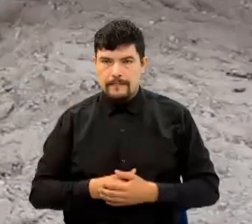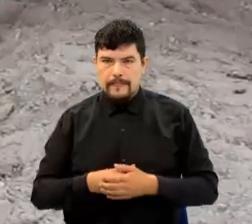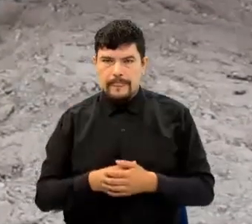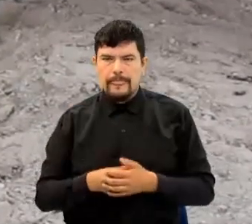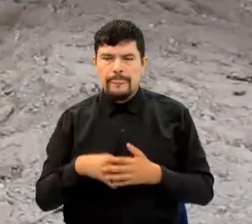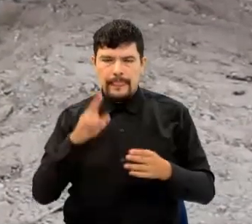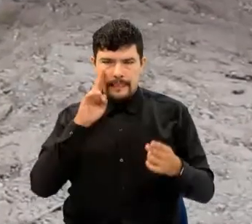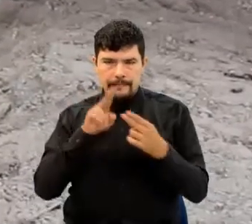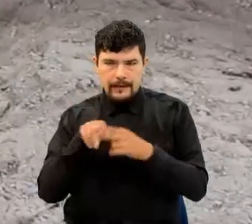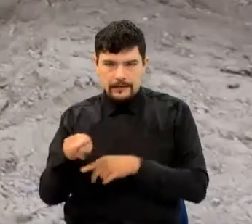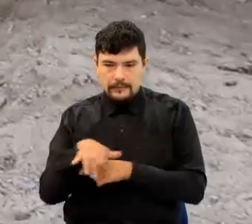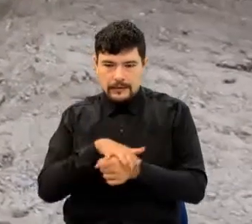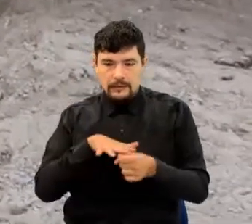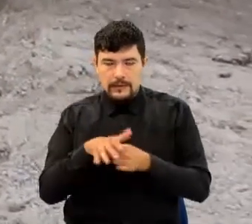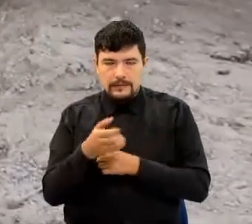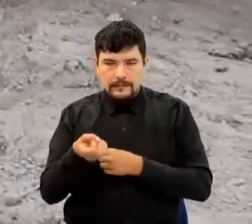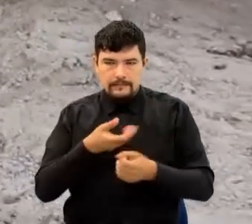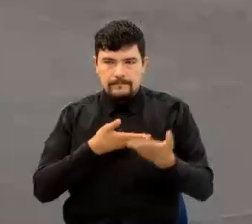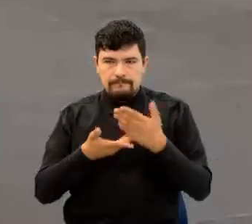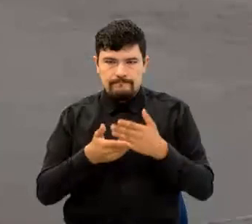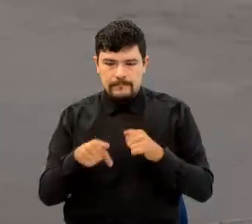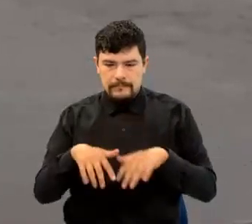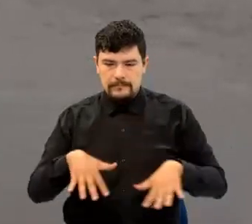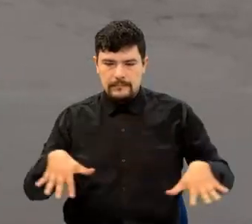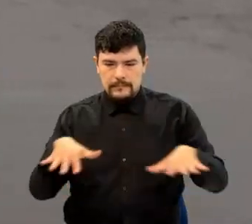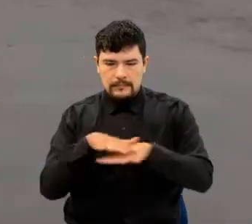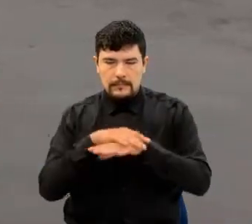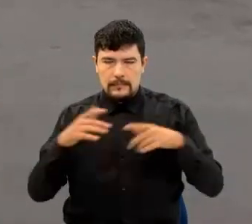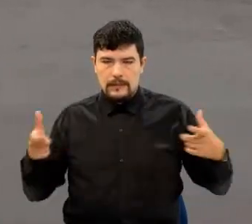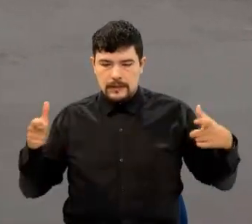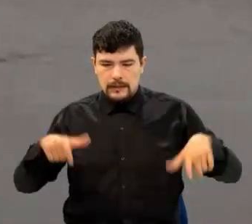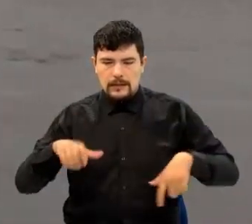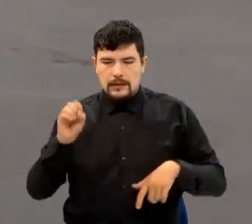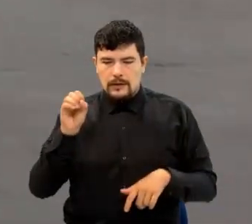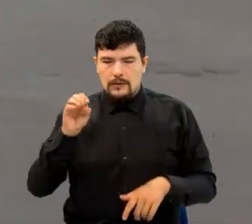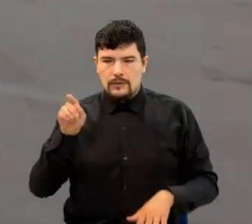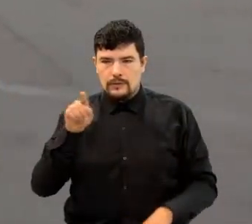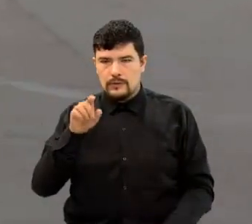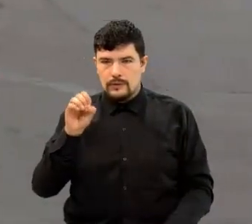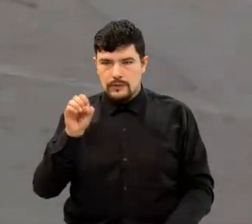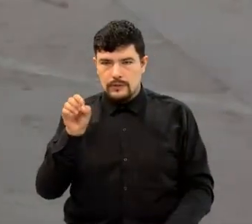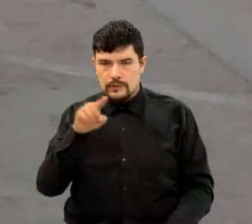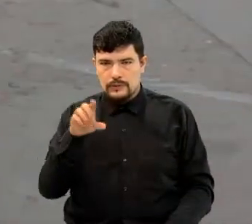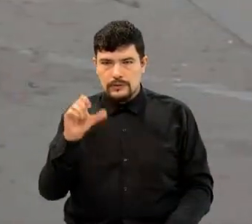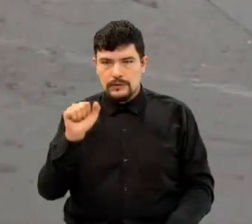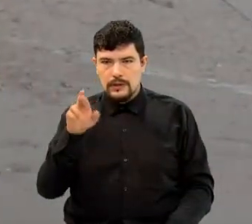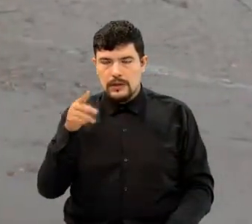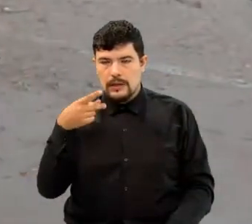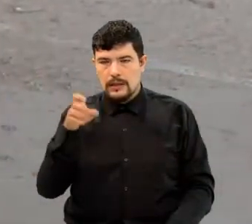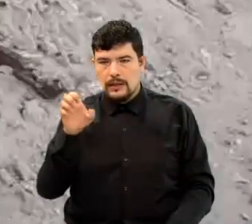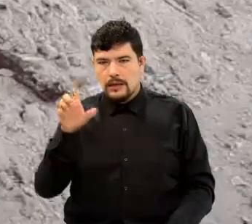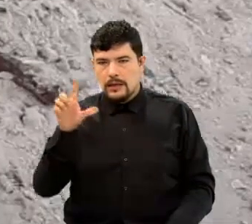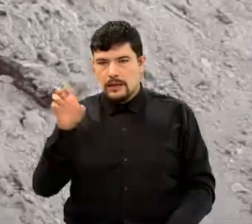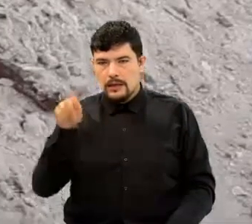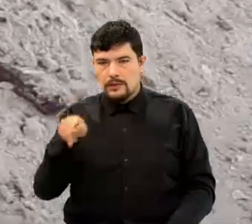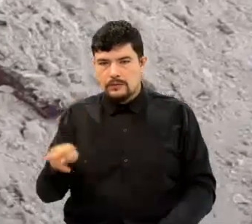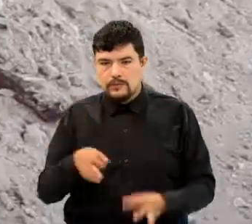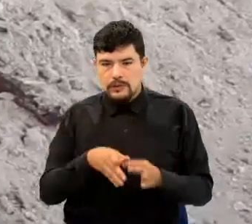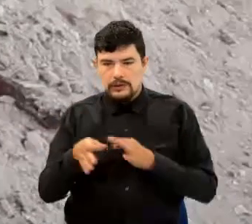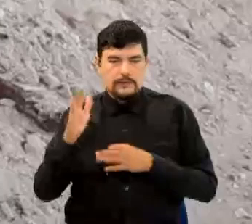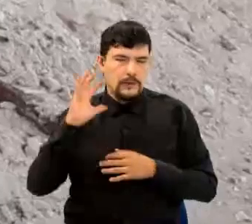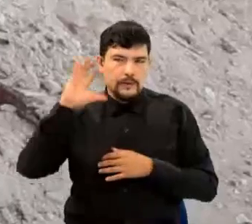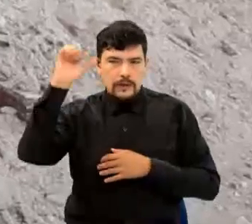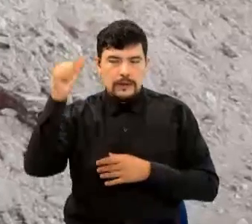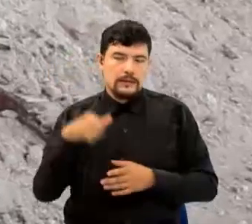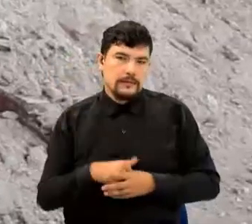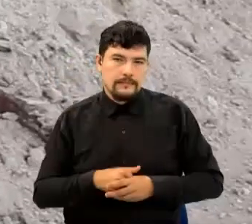estas lamentables condiciones se encuentra el sector de la cancha Óscar de León en el barrio Maravelito del municipio de Ocaña. Varios